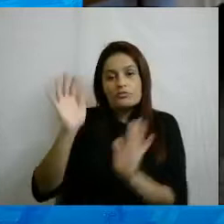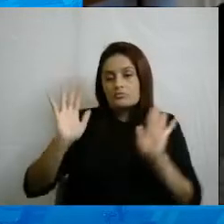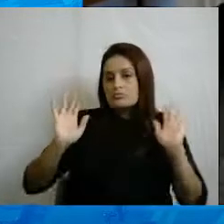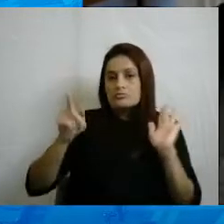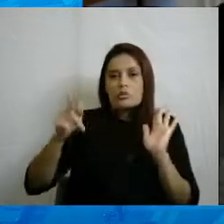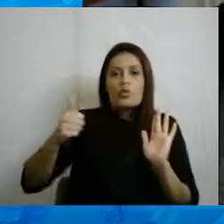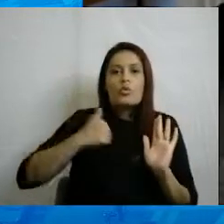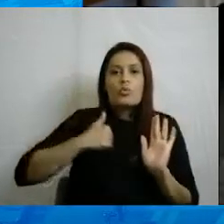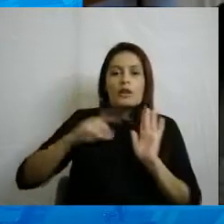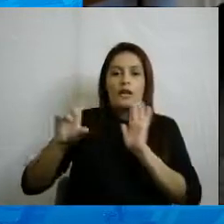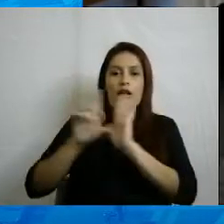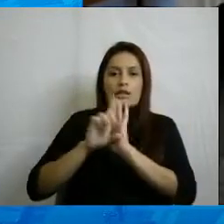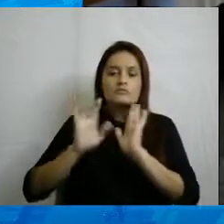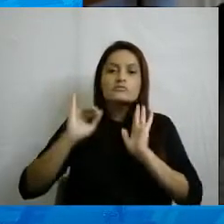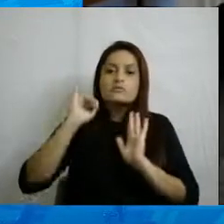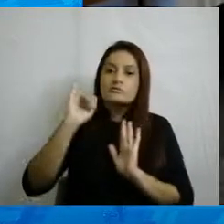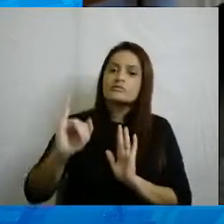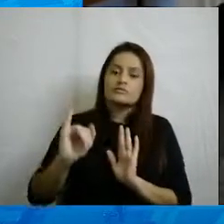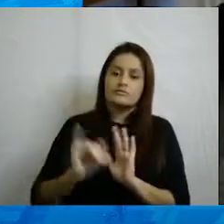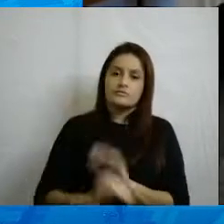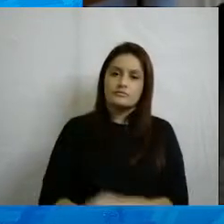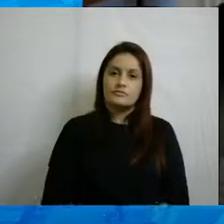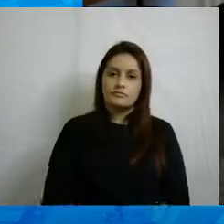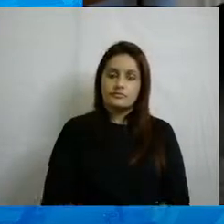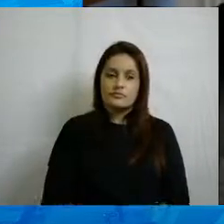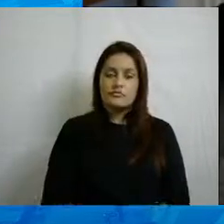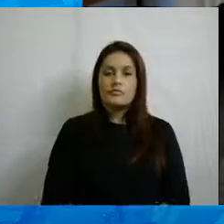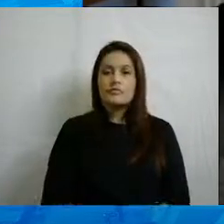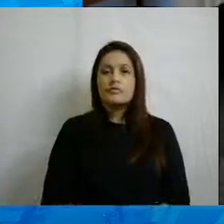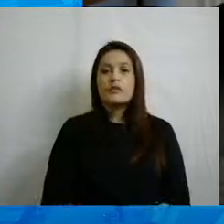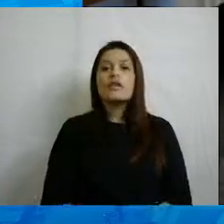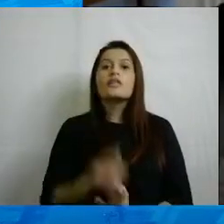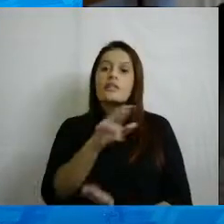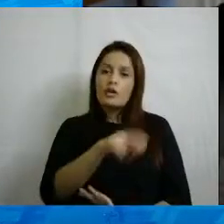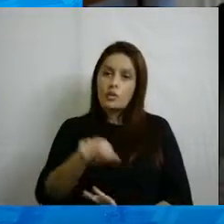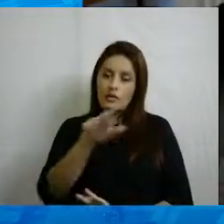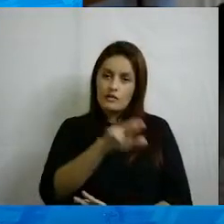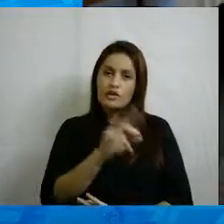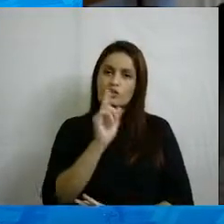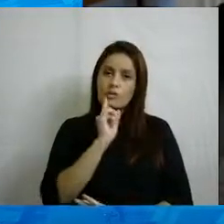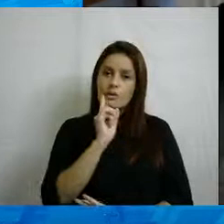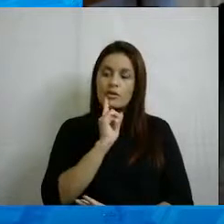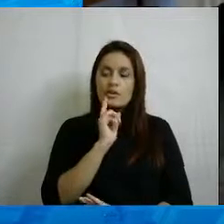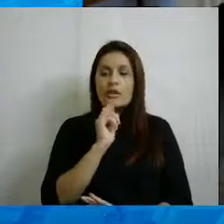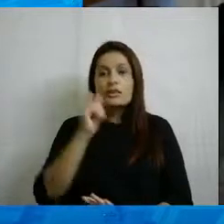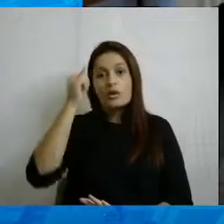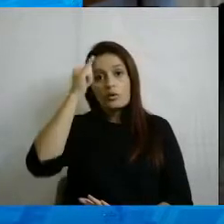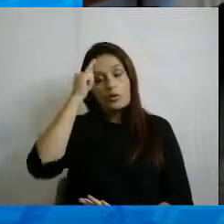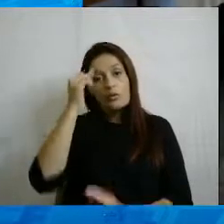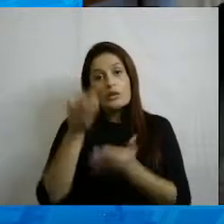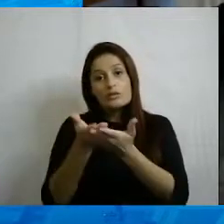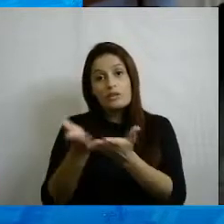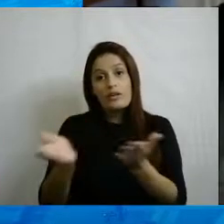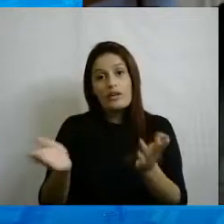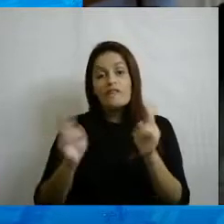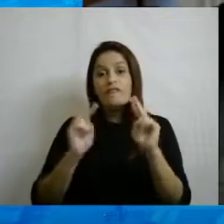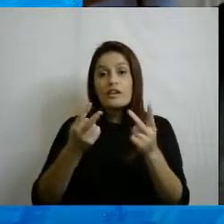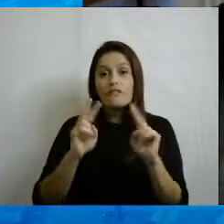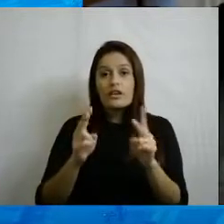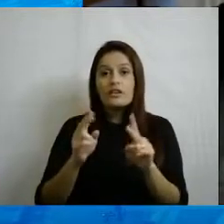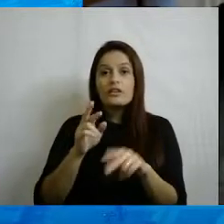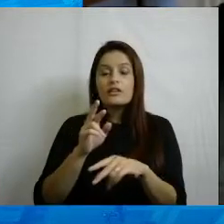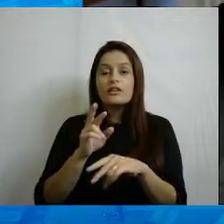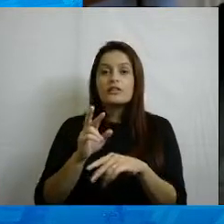siempre que se cuente con todos los permisos. Pero insisto, vamos a tomar, yo lamento si han tenido que vivir